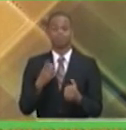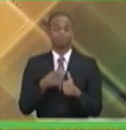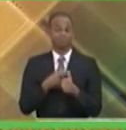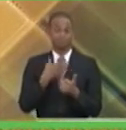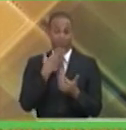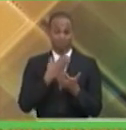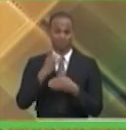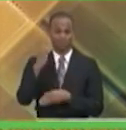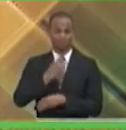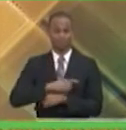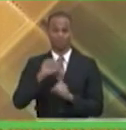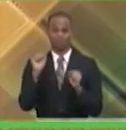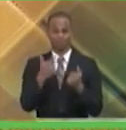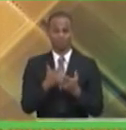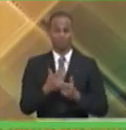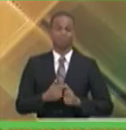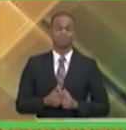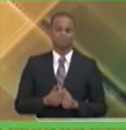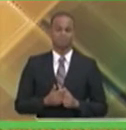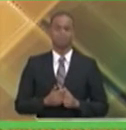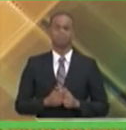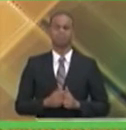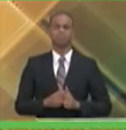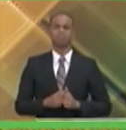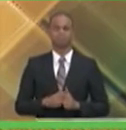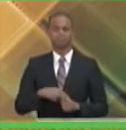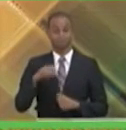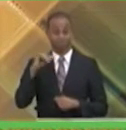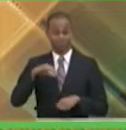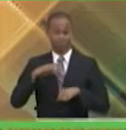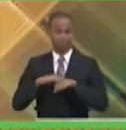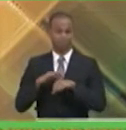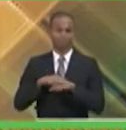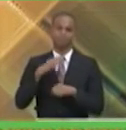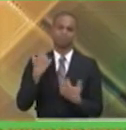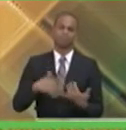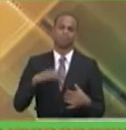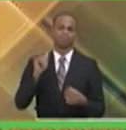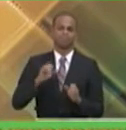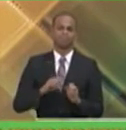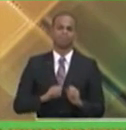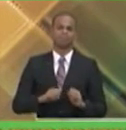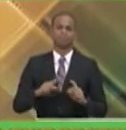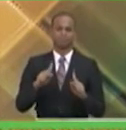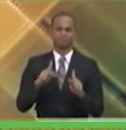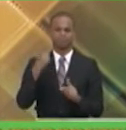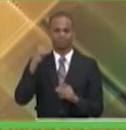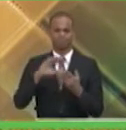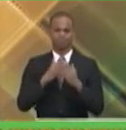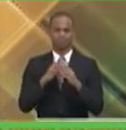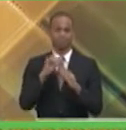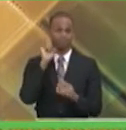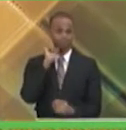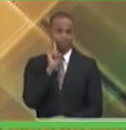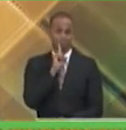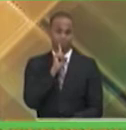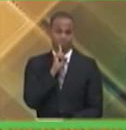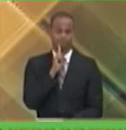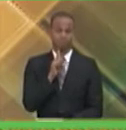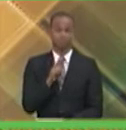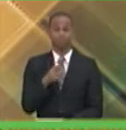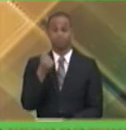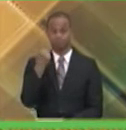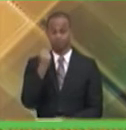días a todos. Buenos días. Realmente, esta convocatoria fue una gran oportunidad para la comunidad sorda.